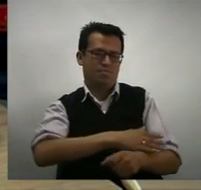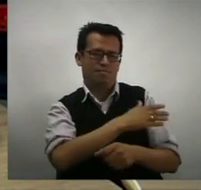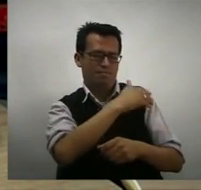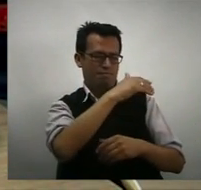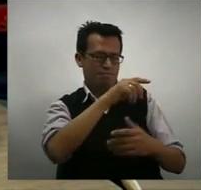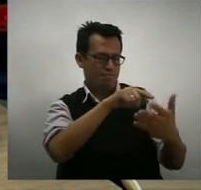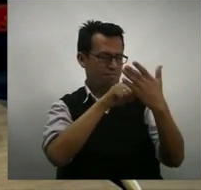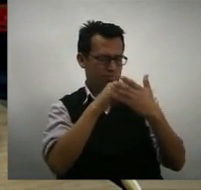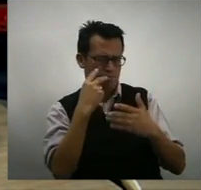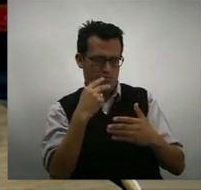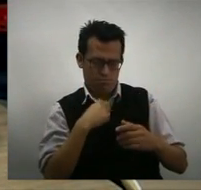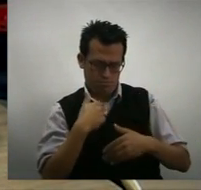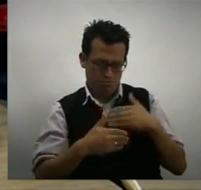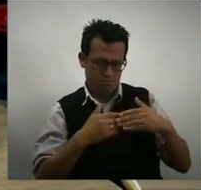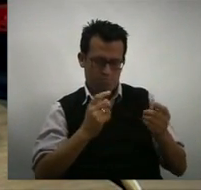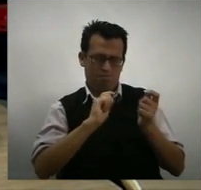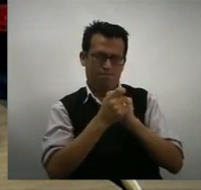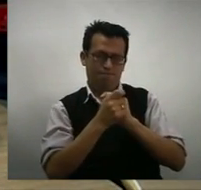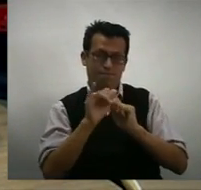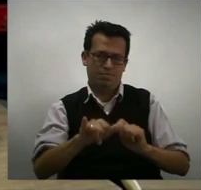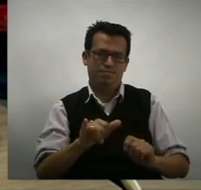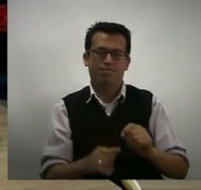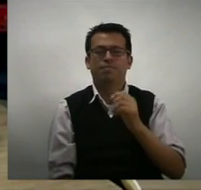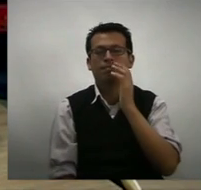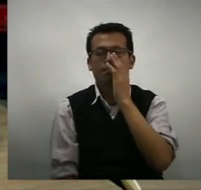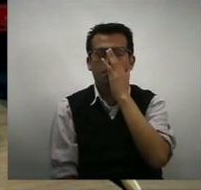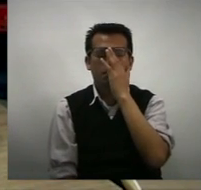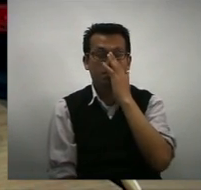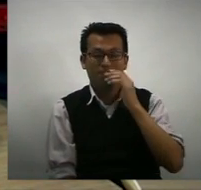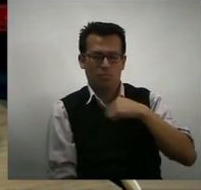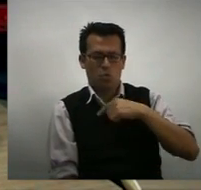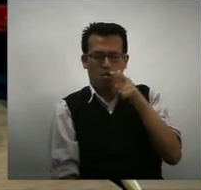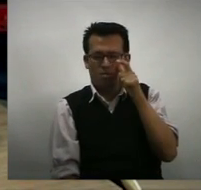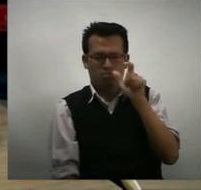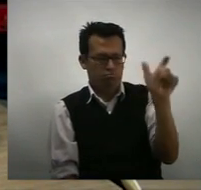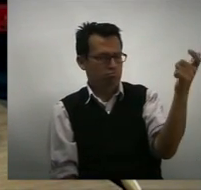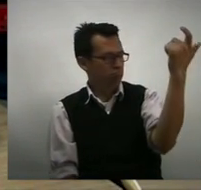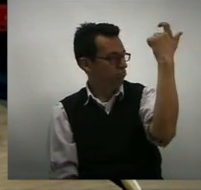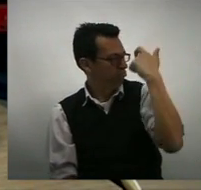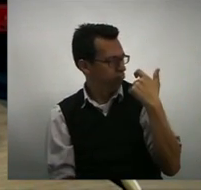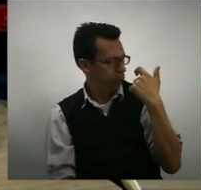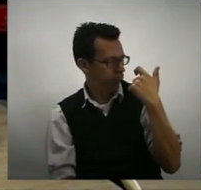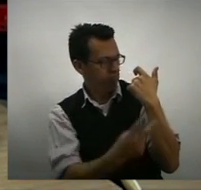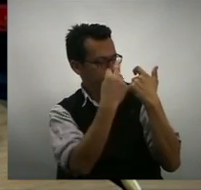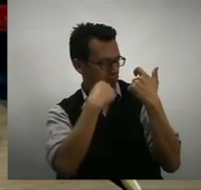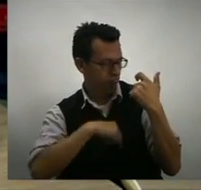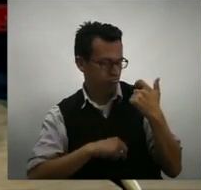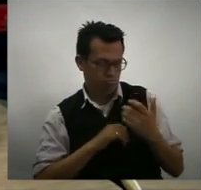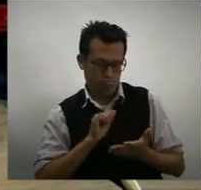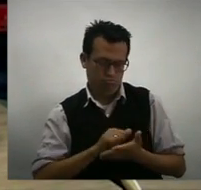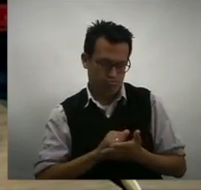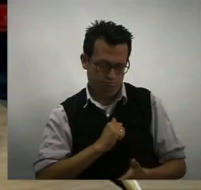sintiéndole pesar sobre sí, termina por interiorizarlo, hasta el punto de vigilarse a sí mismo, cada uno ejercerá esta vigilancia sobre